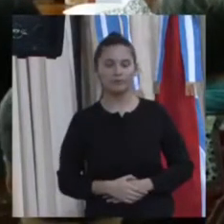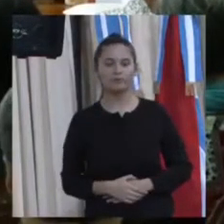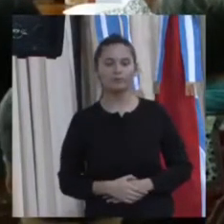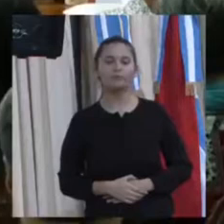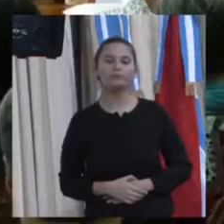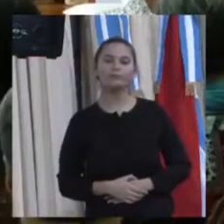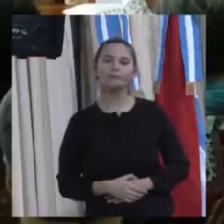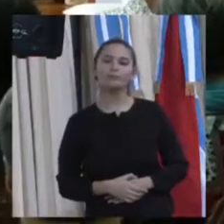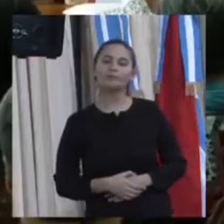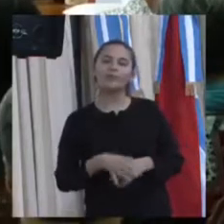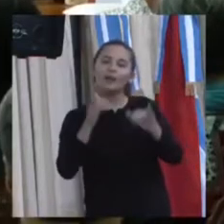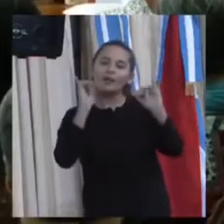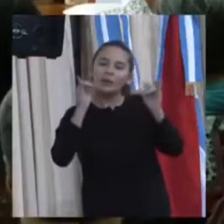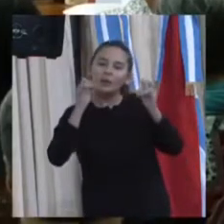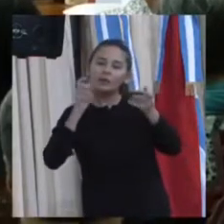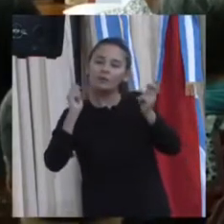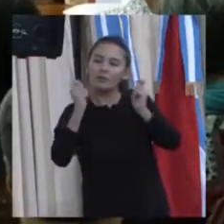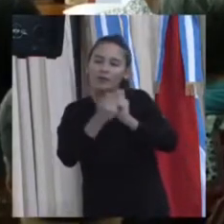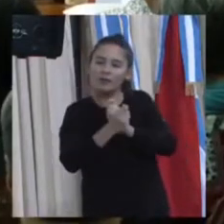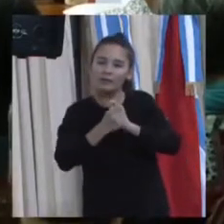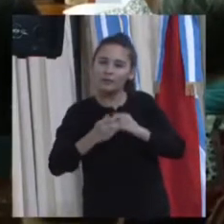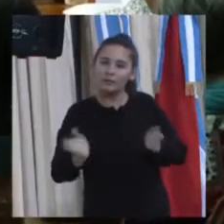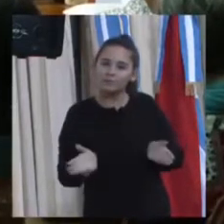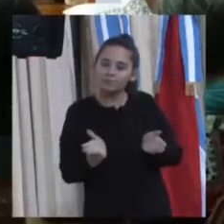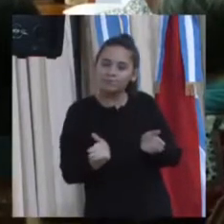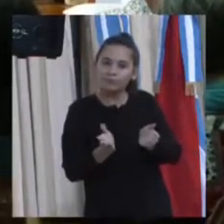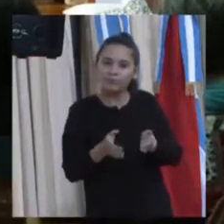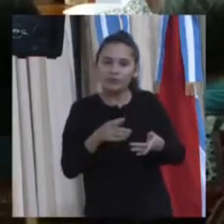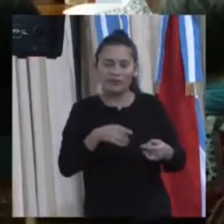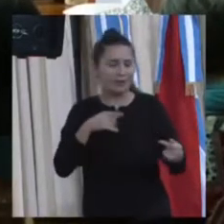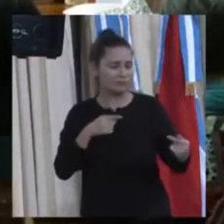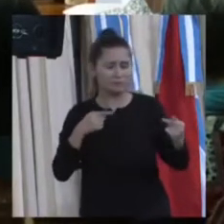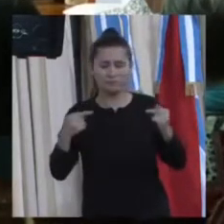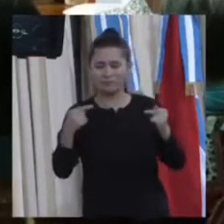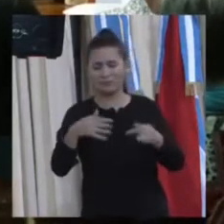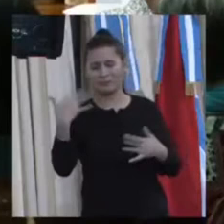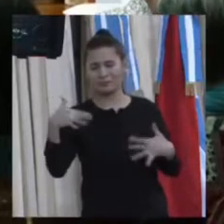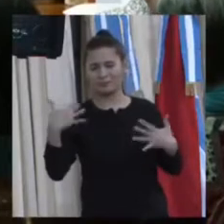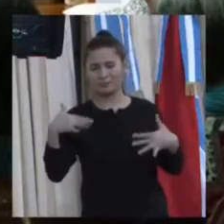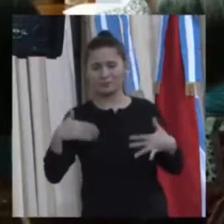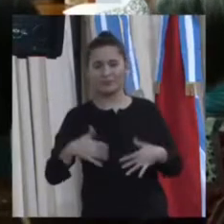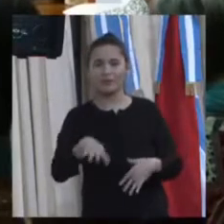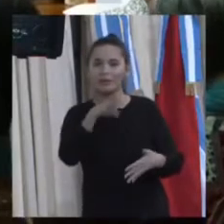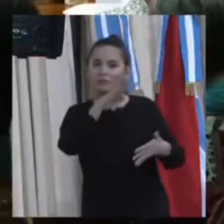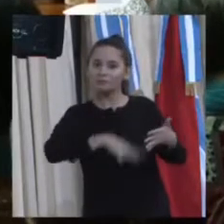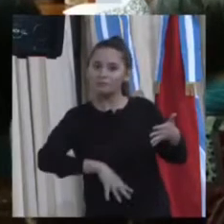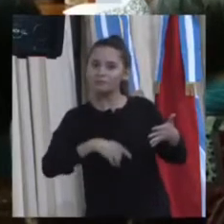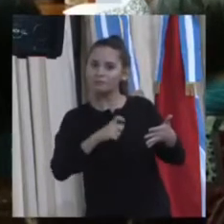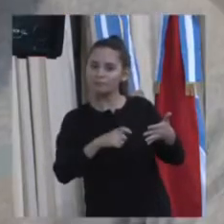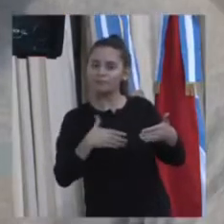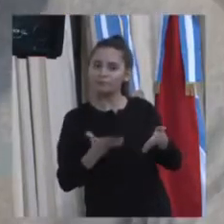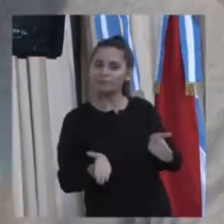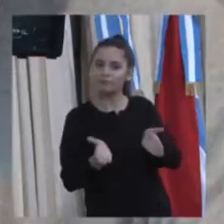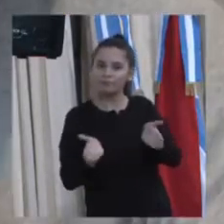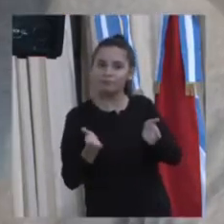La juventud reformista se incita ahí donde anidan los contrastes, ¿no?, y estos postulados van a recorrer, van a